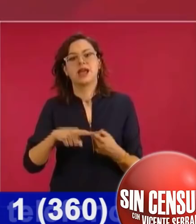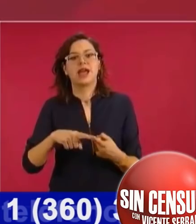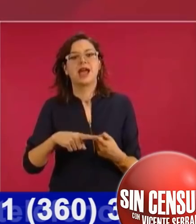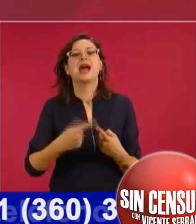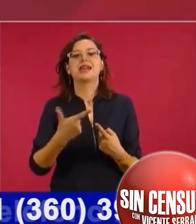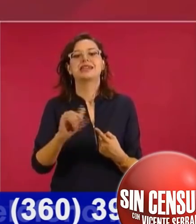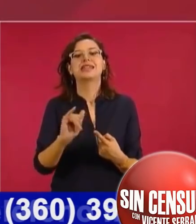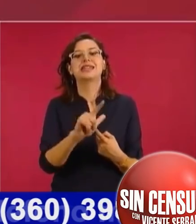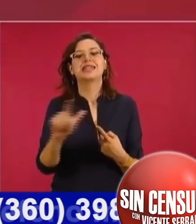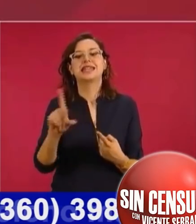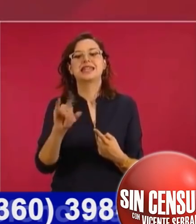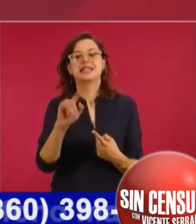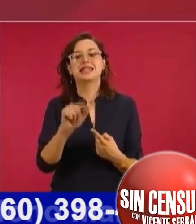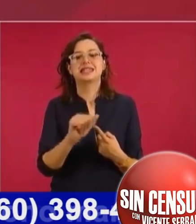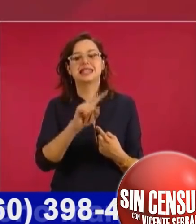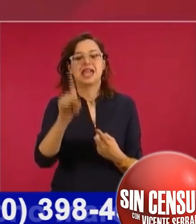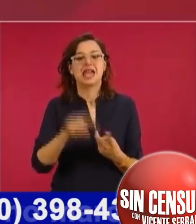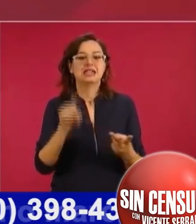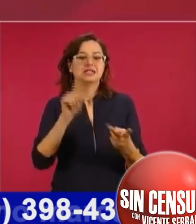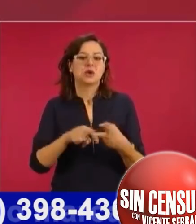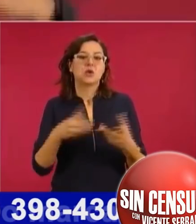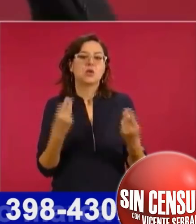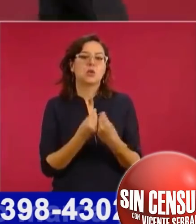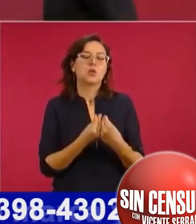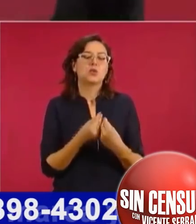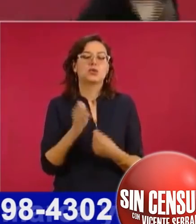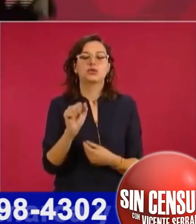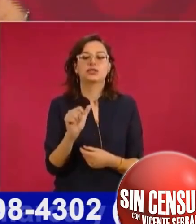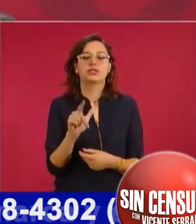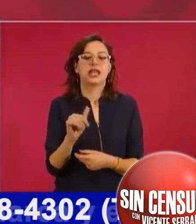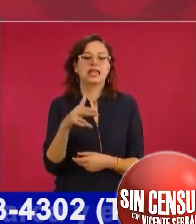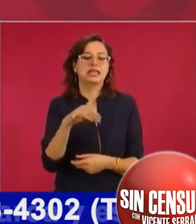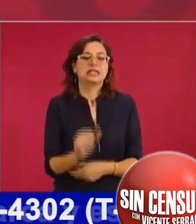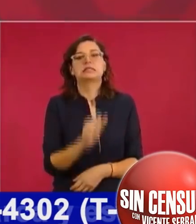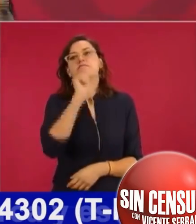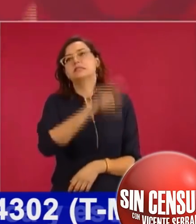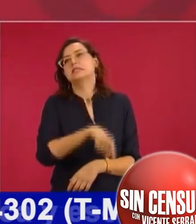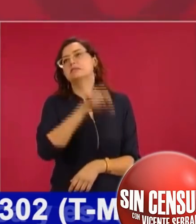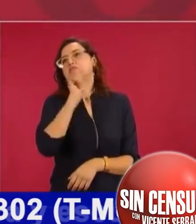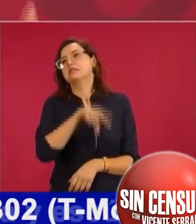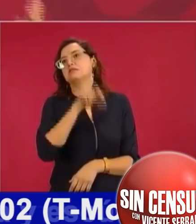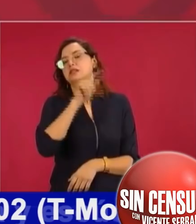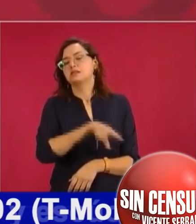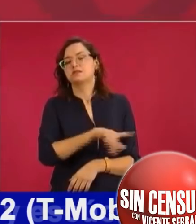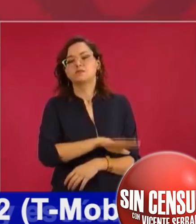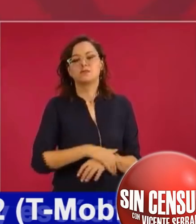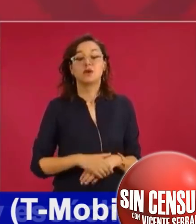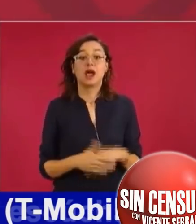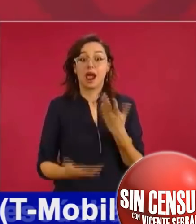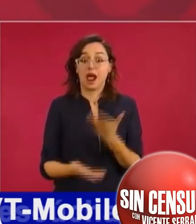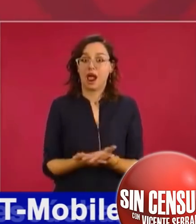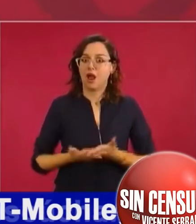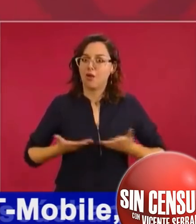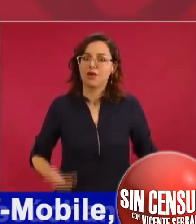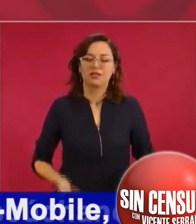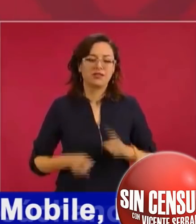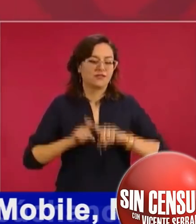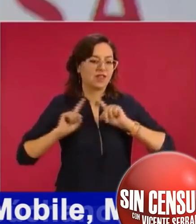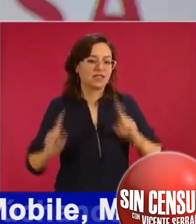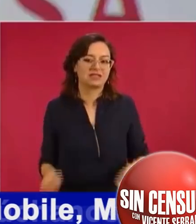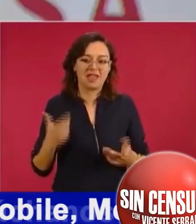de Hacienda, con Salinas, o sea, lo mismo. Por eso hablo de cambio ahora.